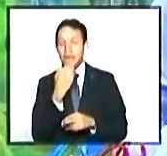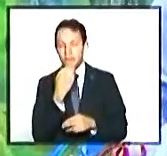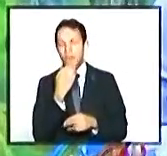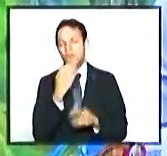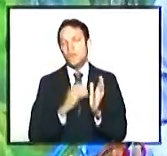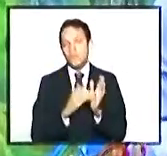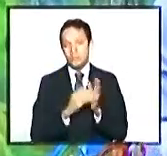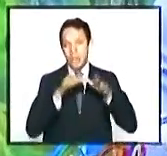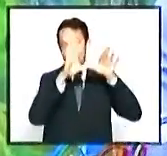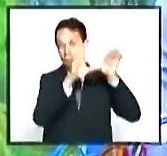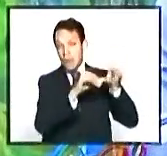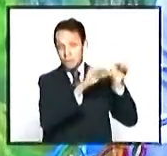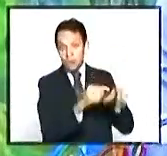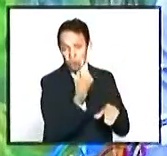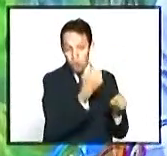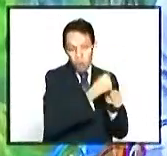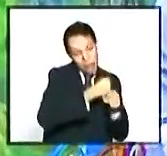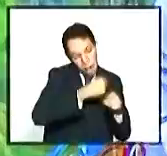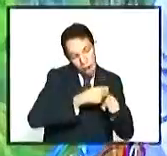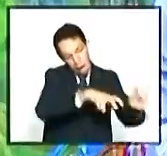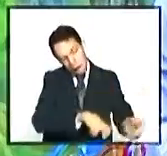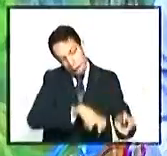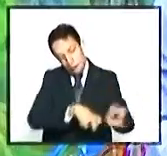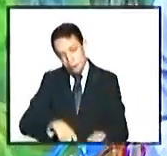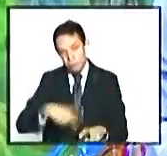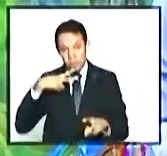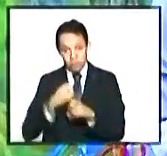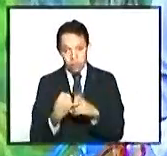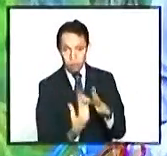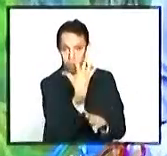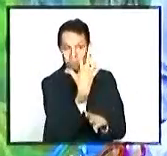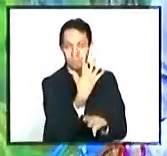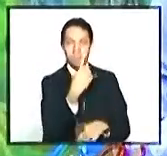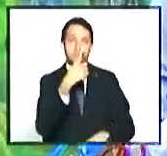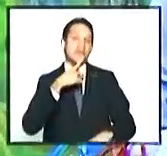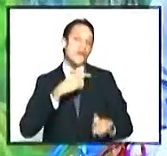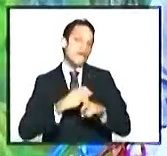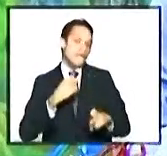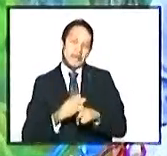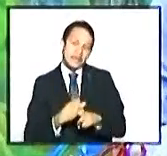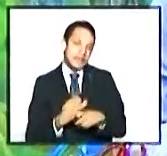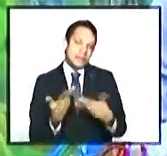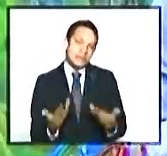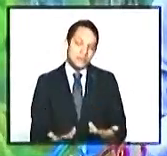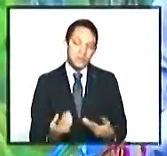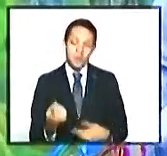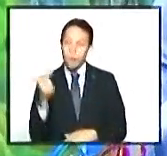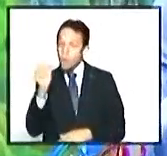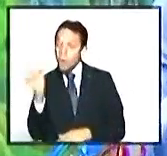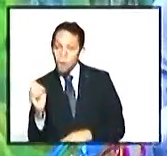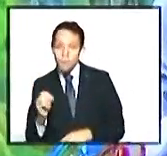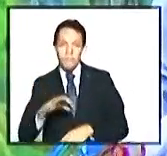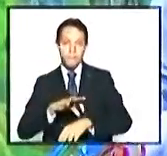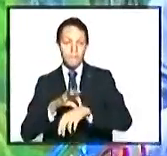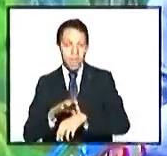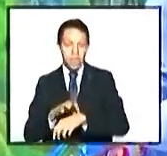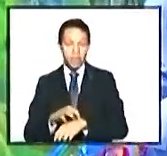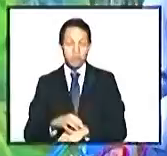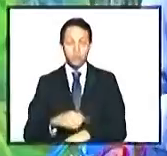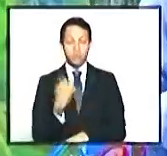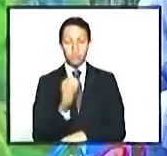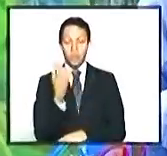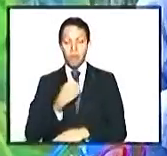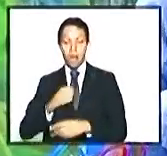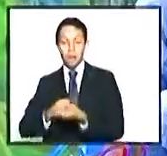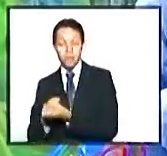médico solo es muy difícil que pueda solucionar el problema de un paciente. El paciente es integral, el paciente